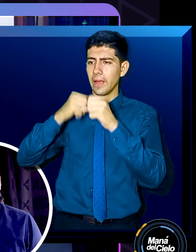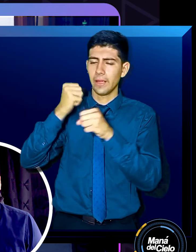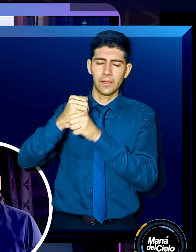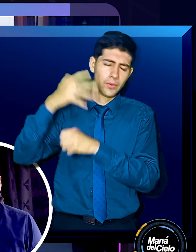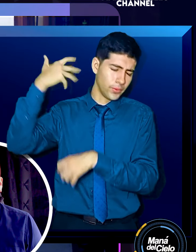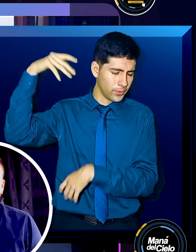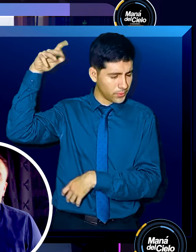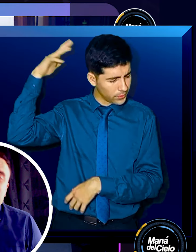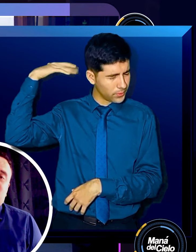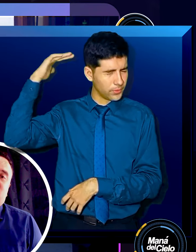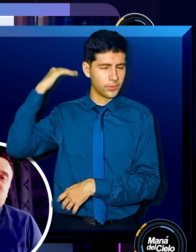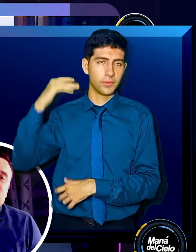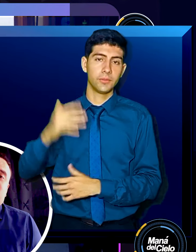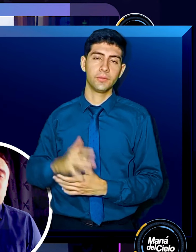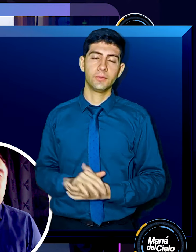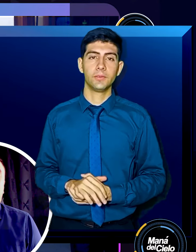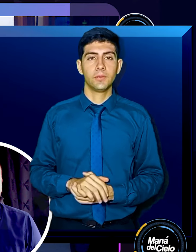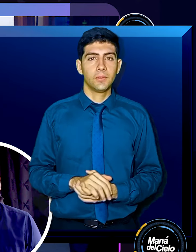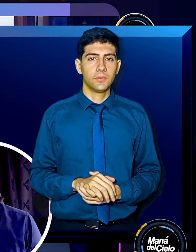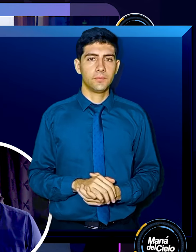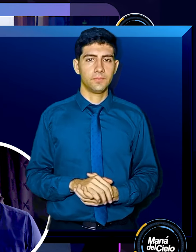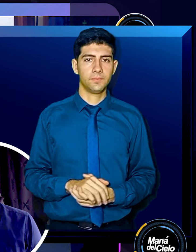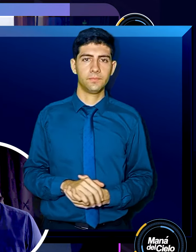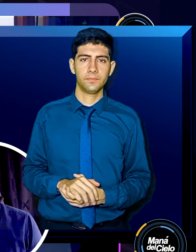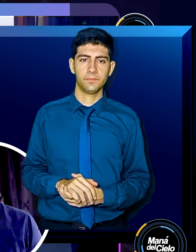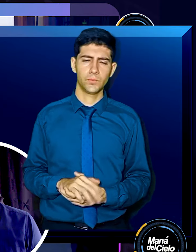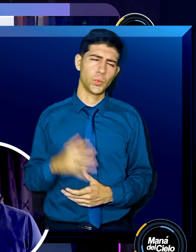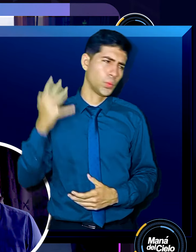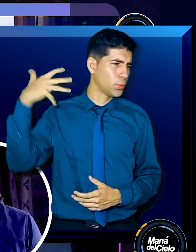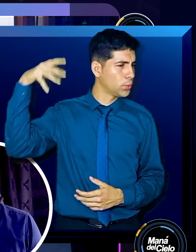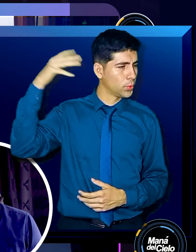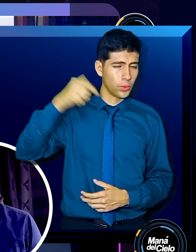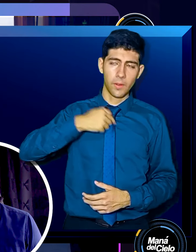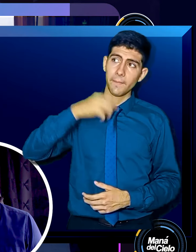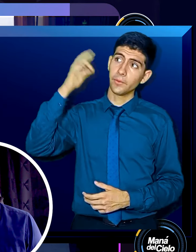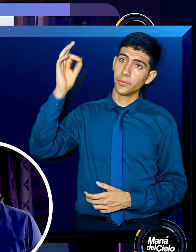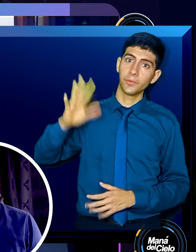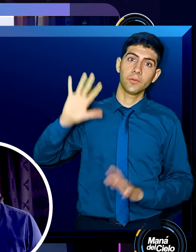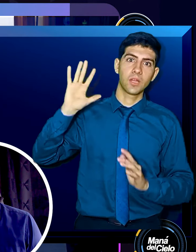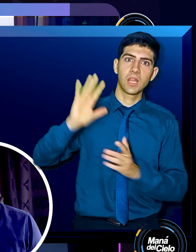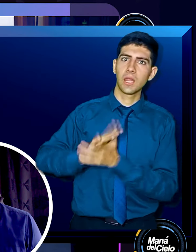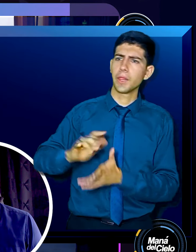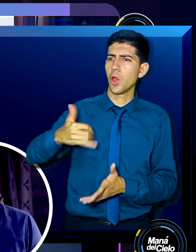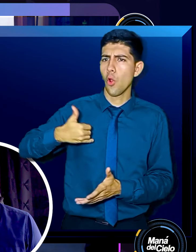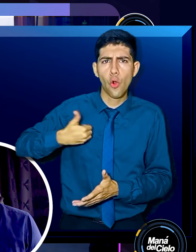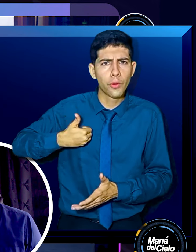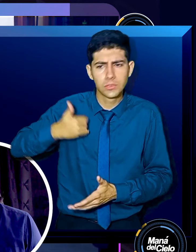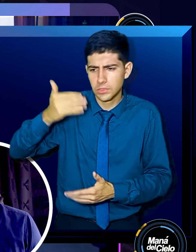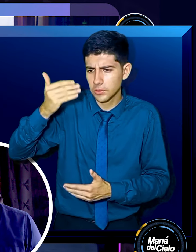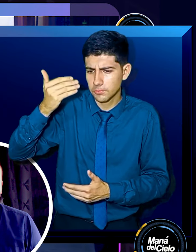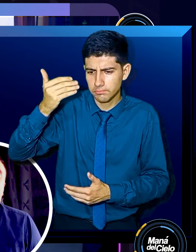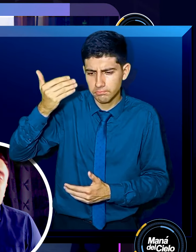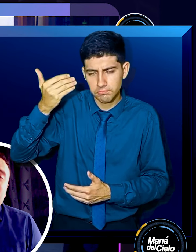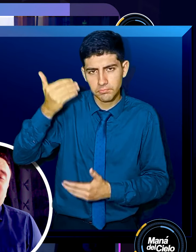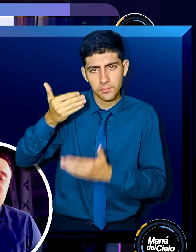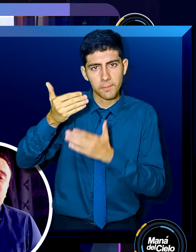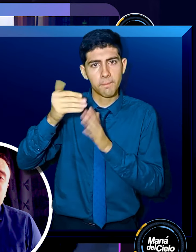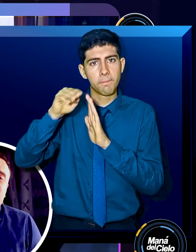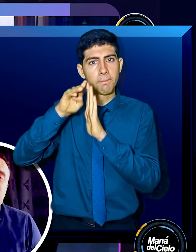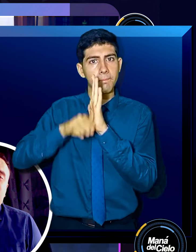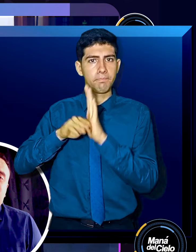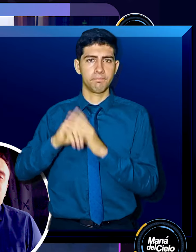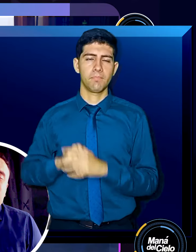A veces se ríe de mí y dice: ah, usted era pastor. Bueno, sucedió así. Yo era un muchacho y yo era pastor.